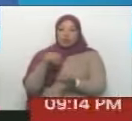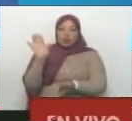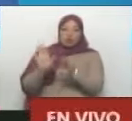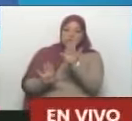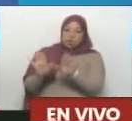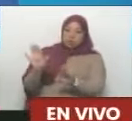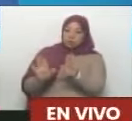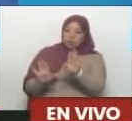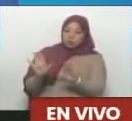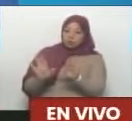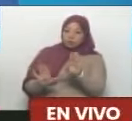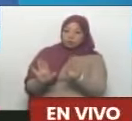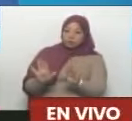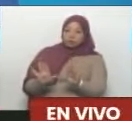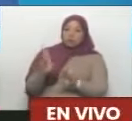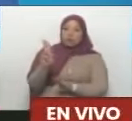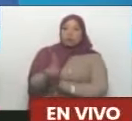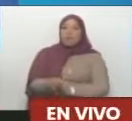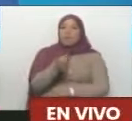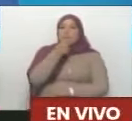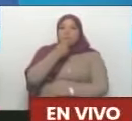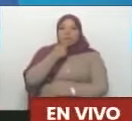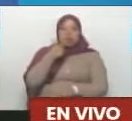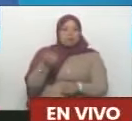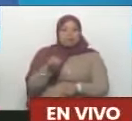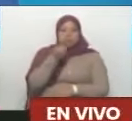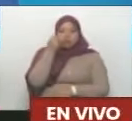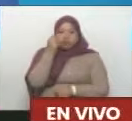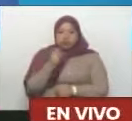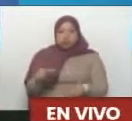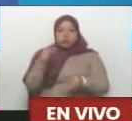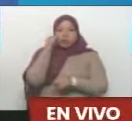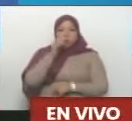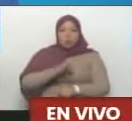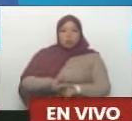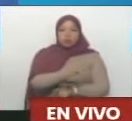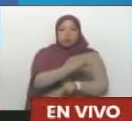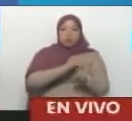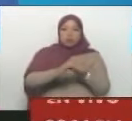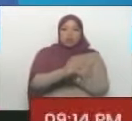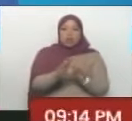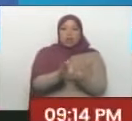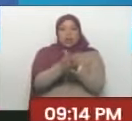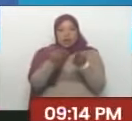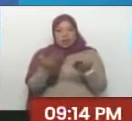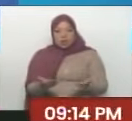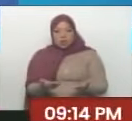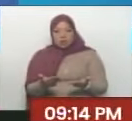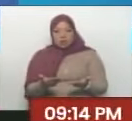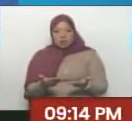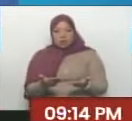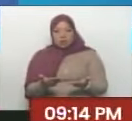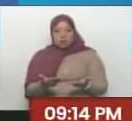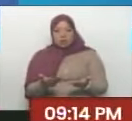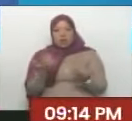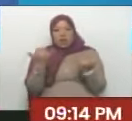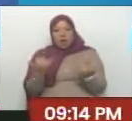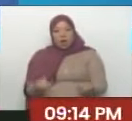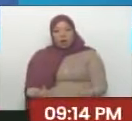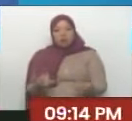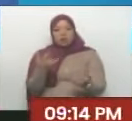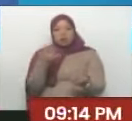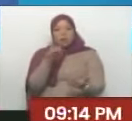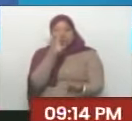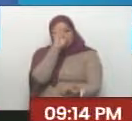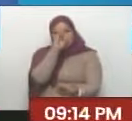Turismo, que ha tenido tan buen impacto en la cultura, en el libro, y